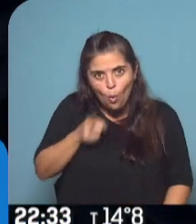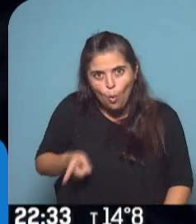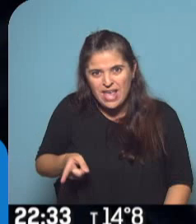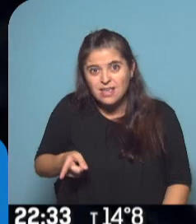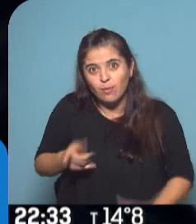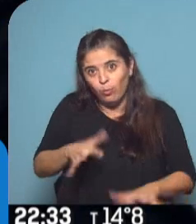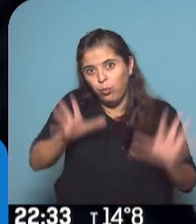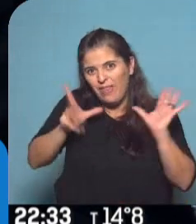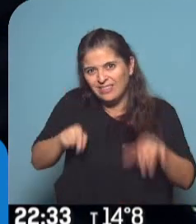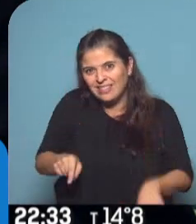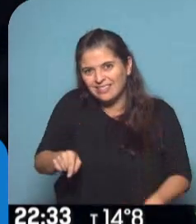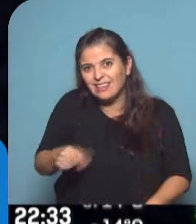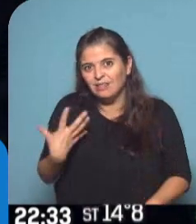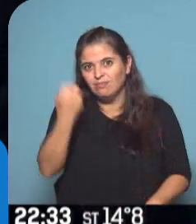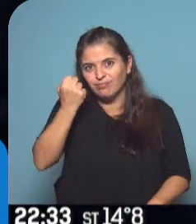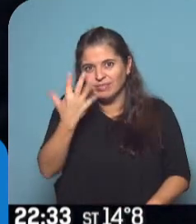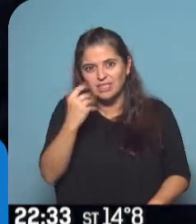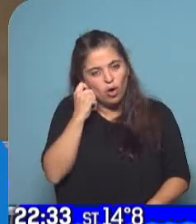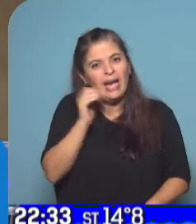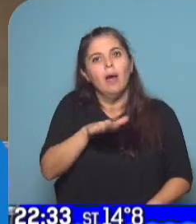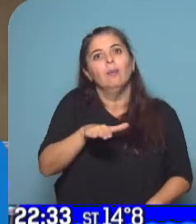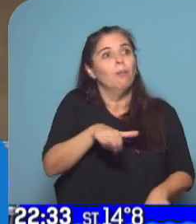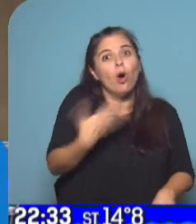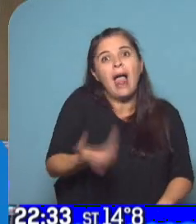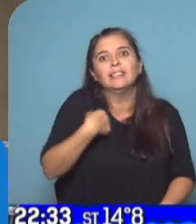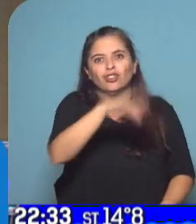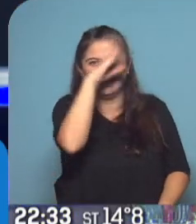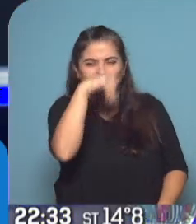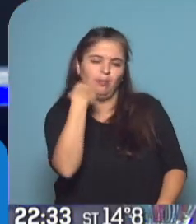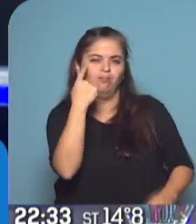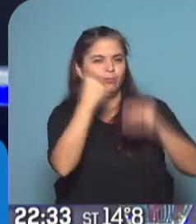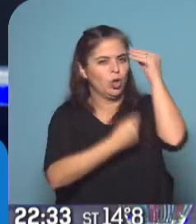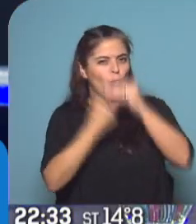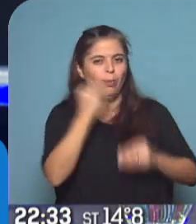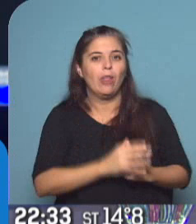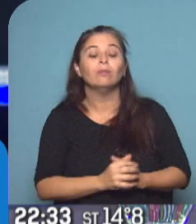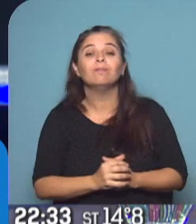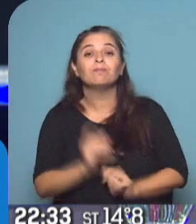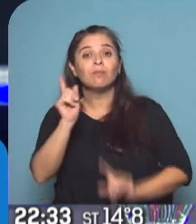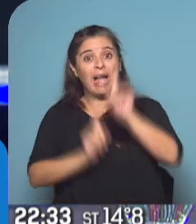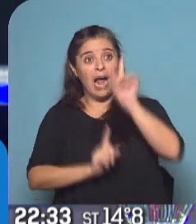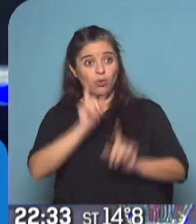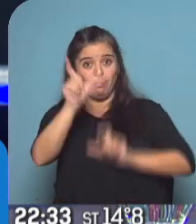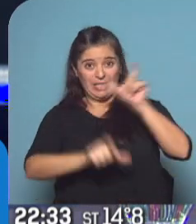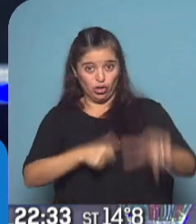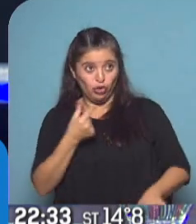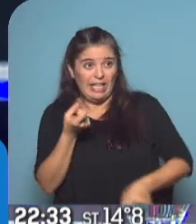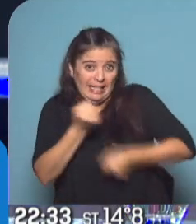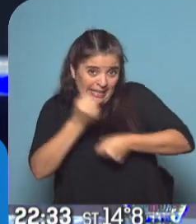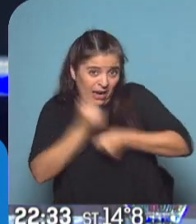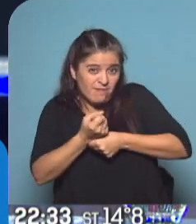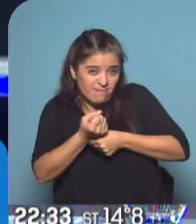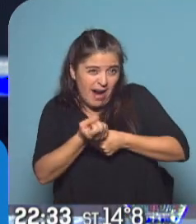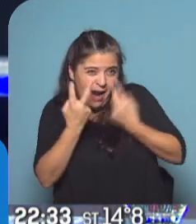de estas medidas que se acaban de tomar algunos algunos analistas e inclusive dicen en forma figurada que lo que está en disputa